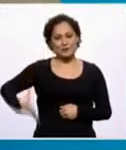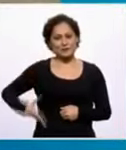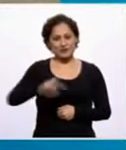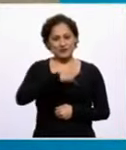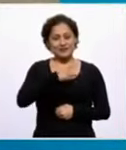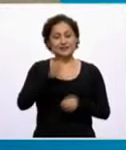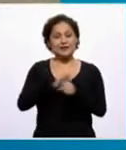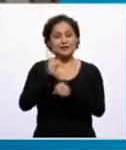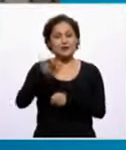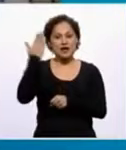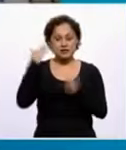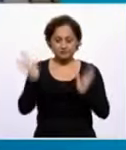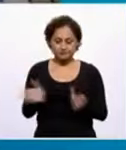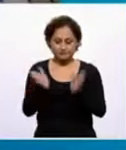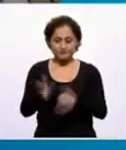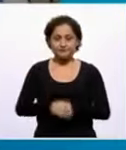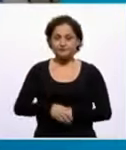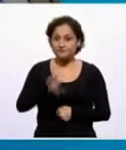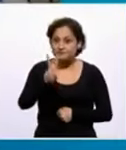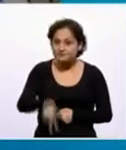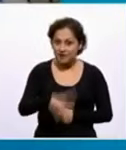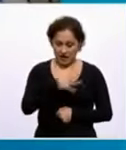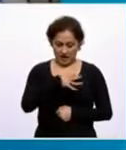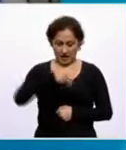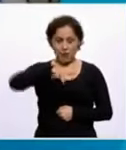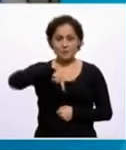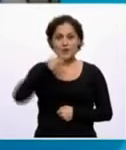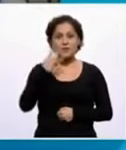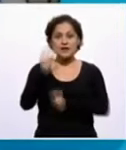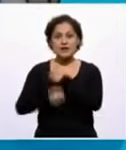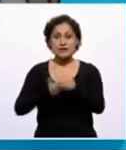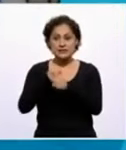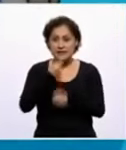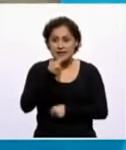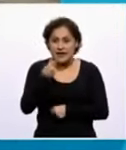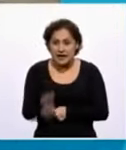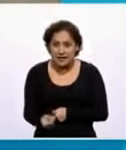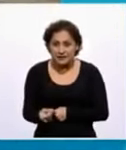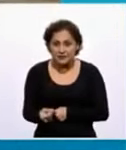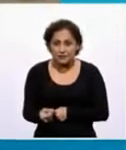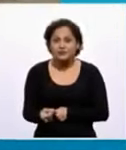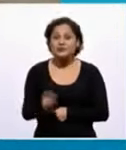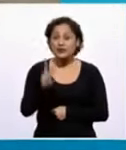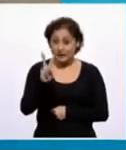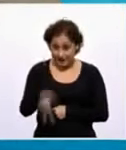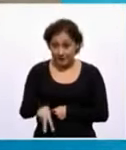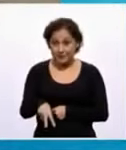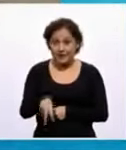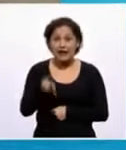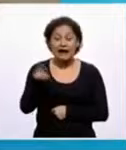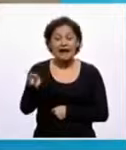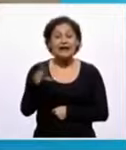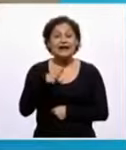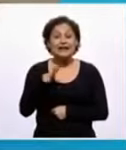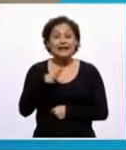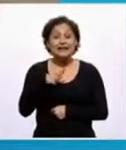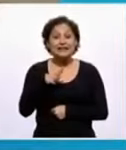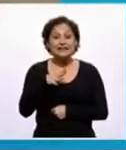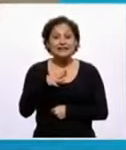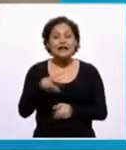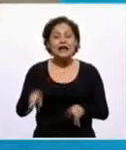Desde 3 años, este niño, ya tenemos video de él teniendo su mesita de